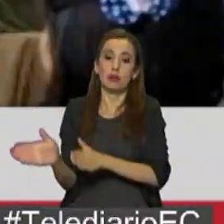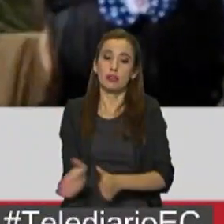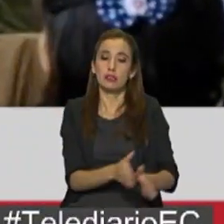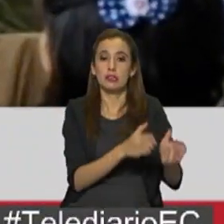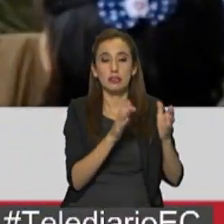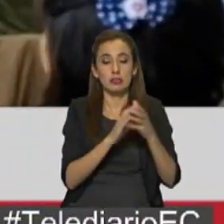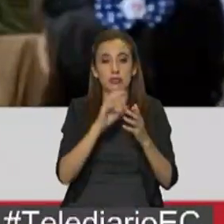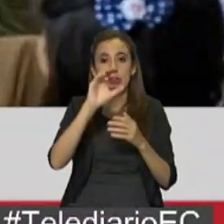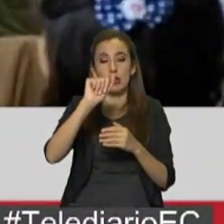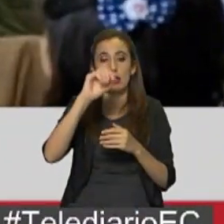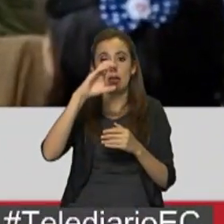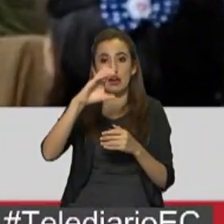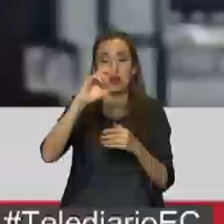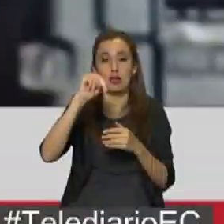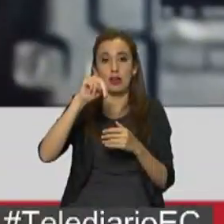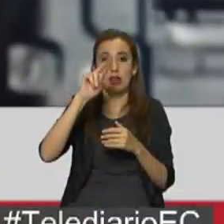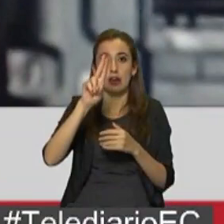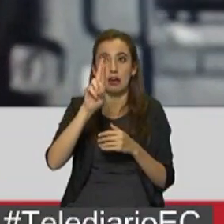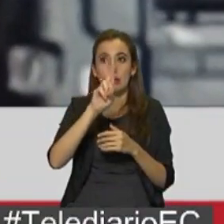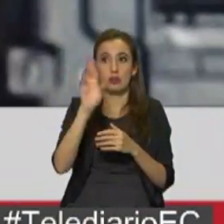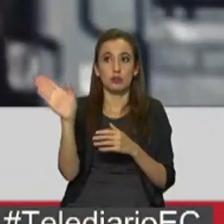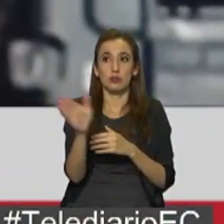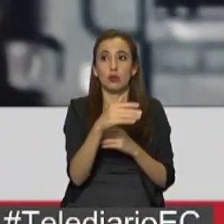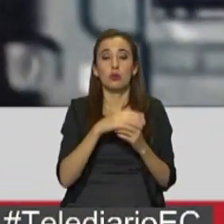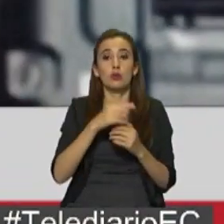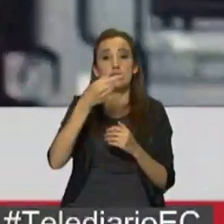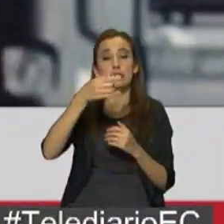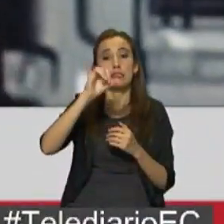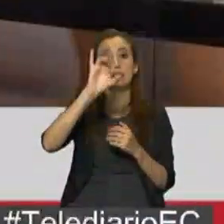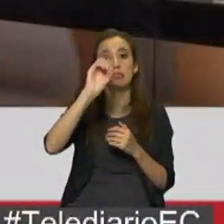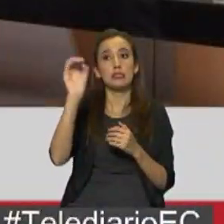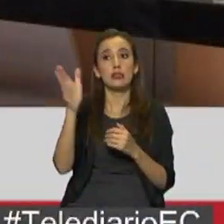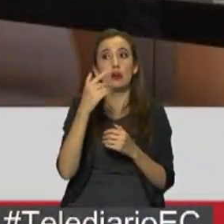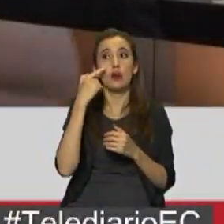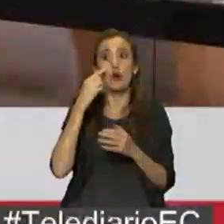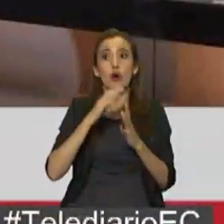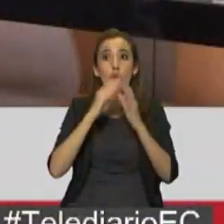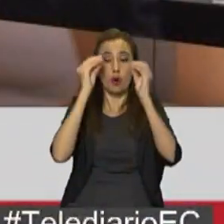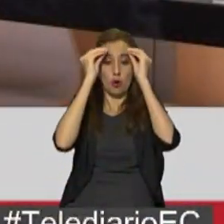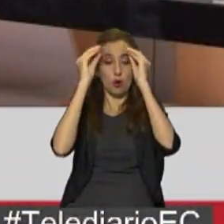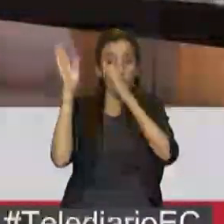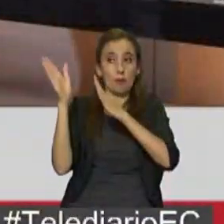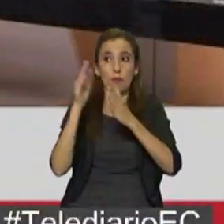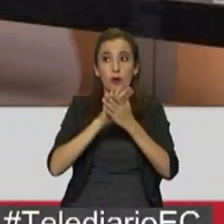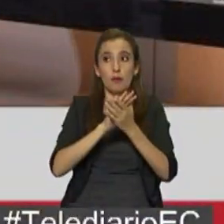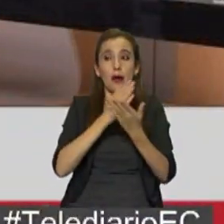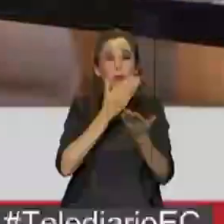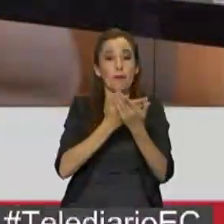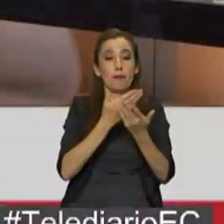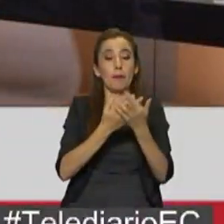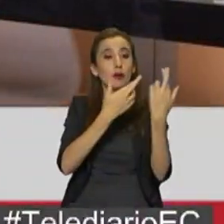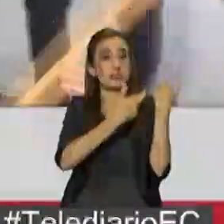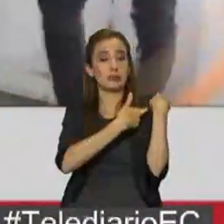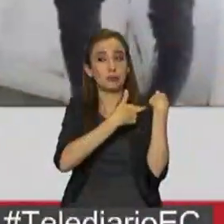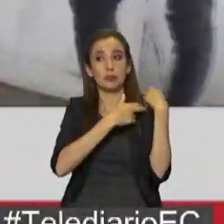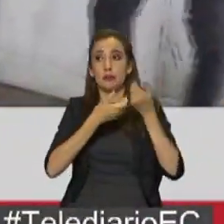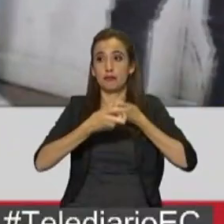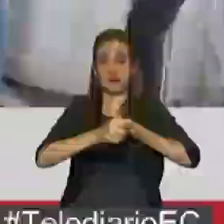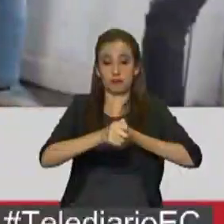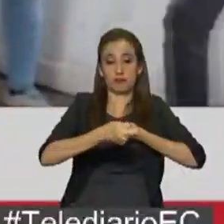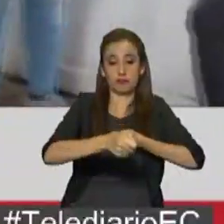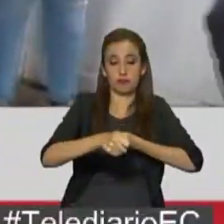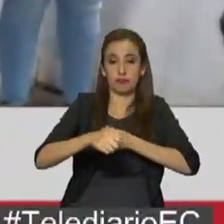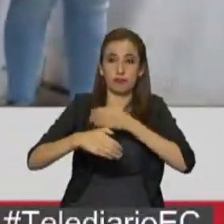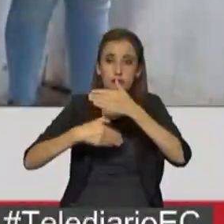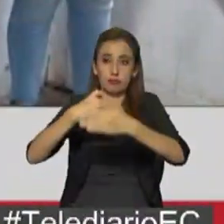acnur y la organización aldea río valdivieso promotora cultural explica que esta iniciativa implicó la realización de talleres donde los